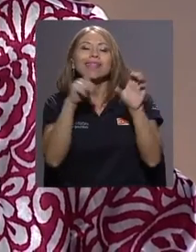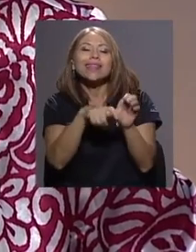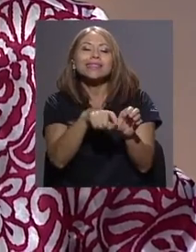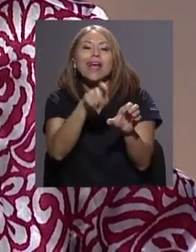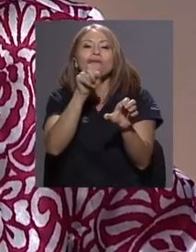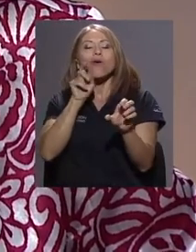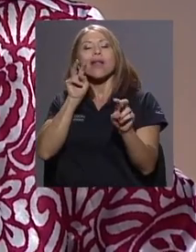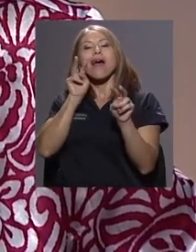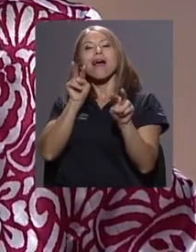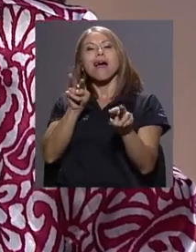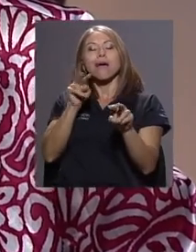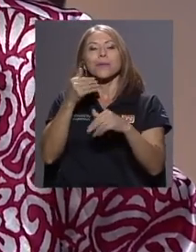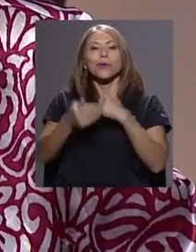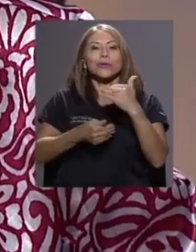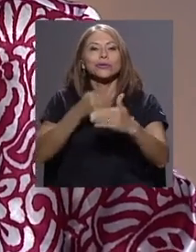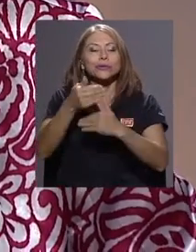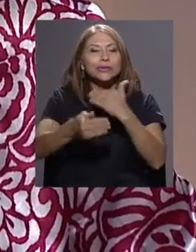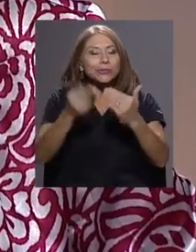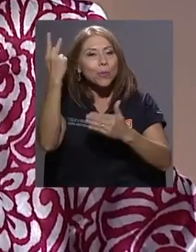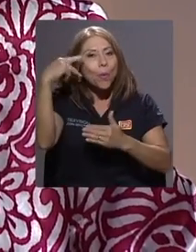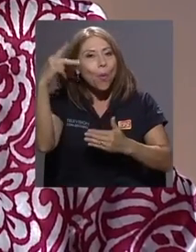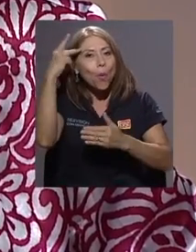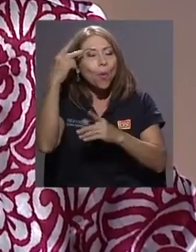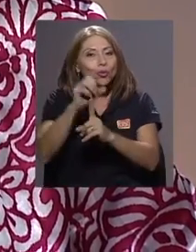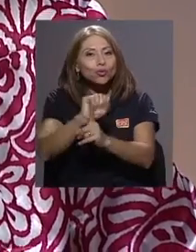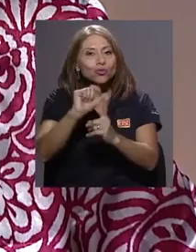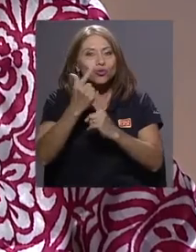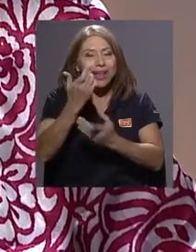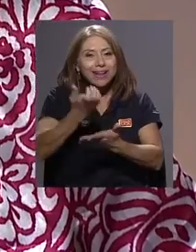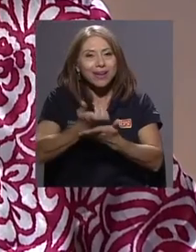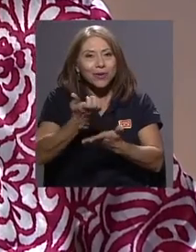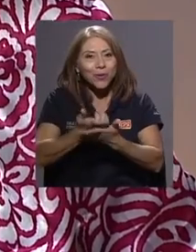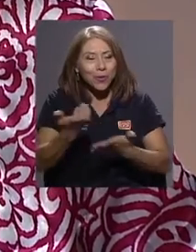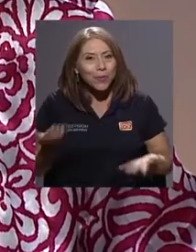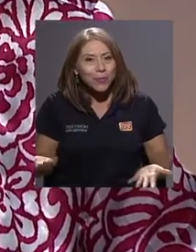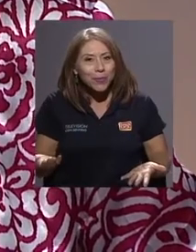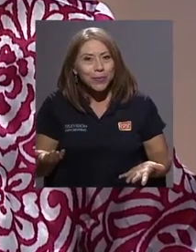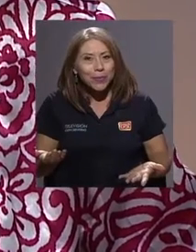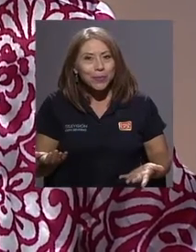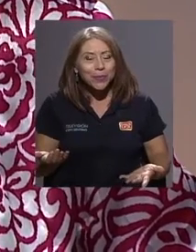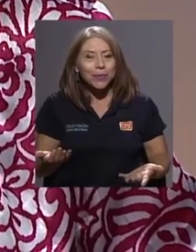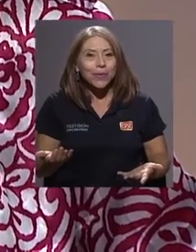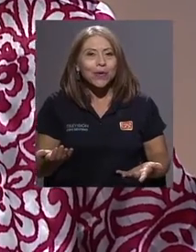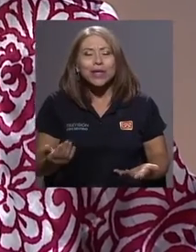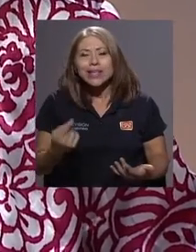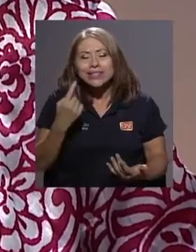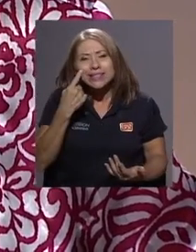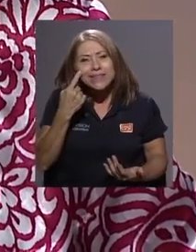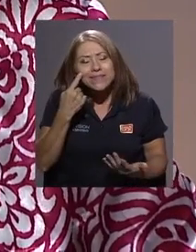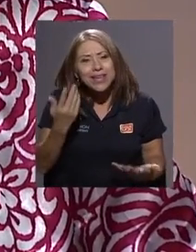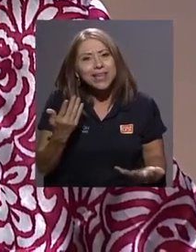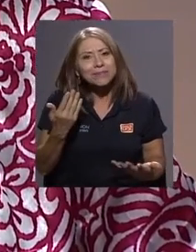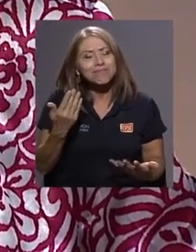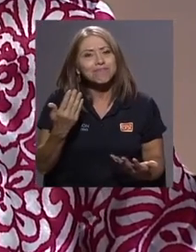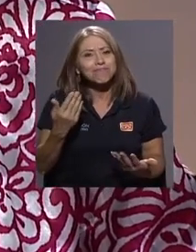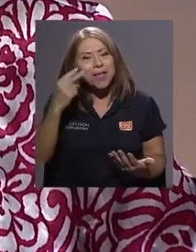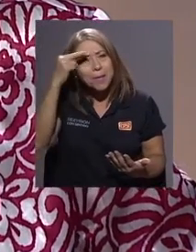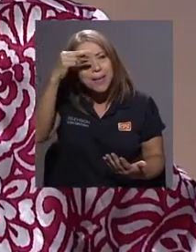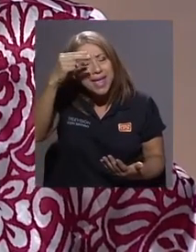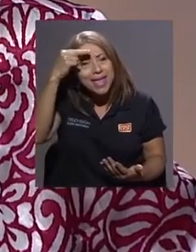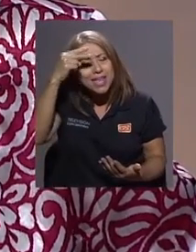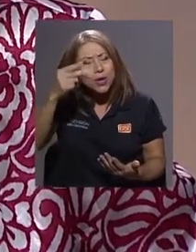político social económico y ves como como cada vez méxico